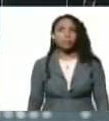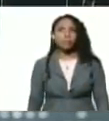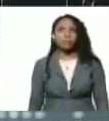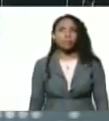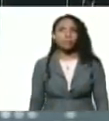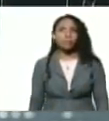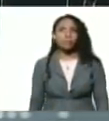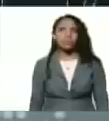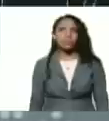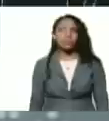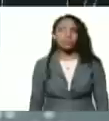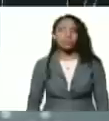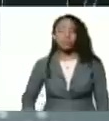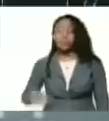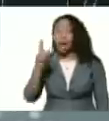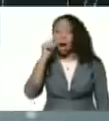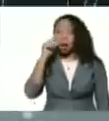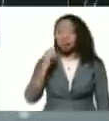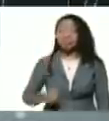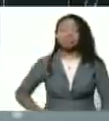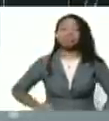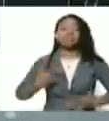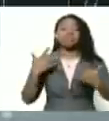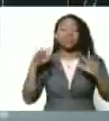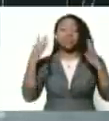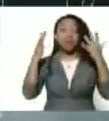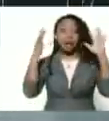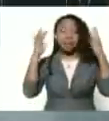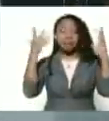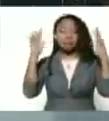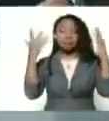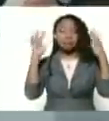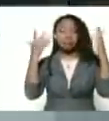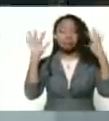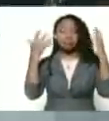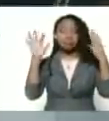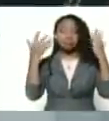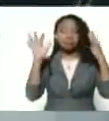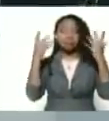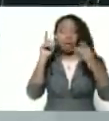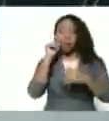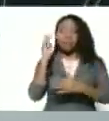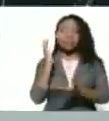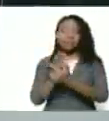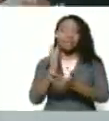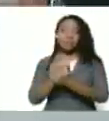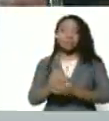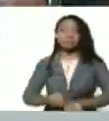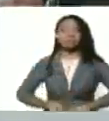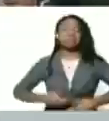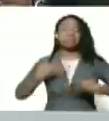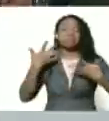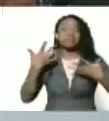Bueno, el hombre inspirado, vale, Nahum. Vamos a darle un aplauso a Nahum. Siempre está inspirado. ¿Ah?